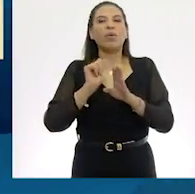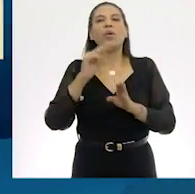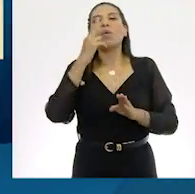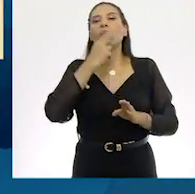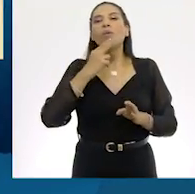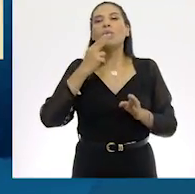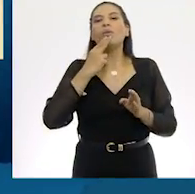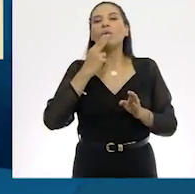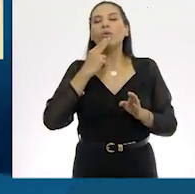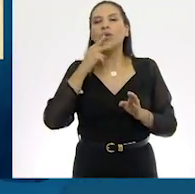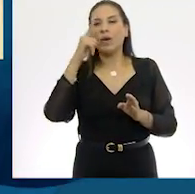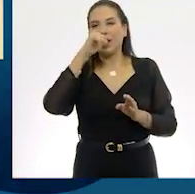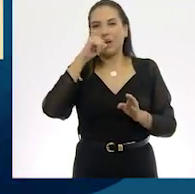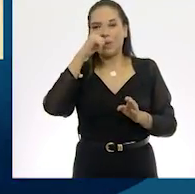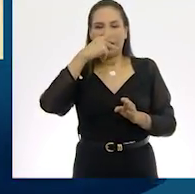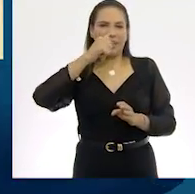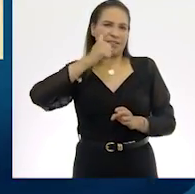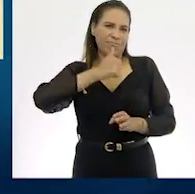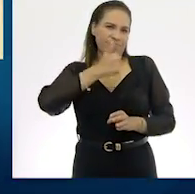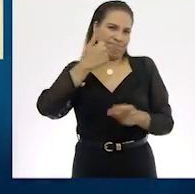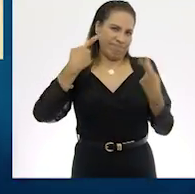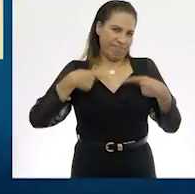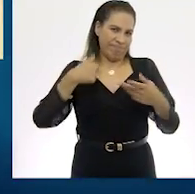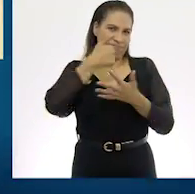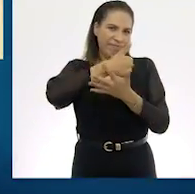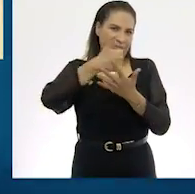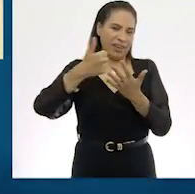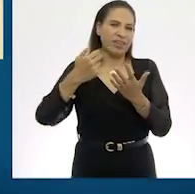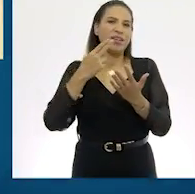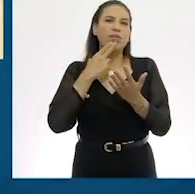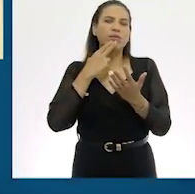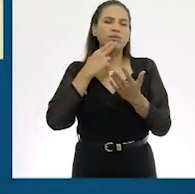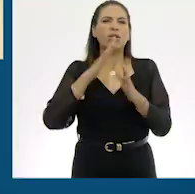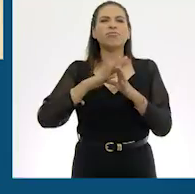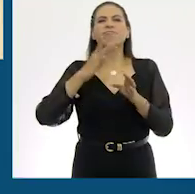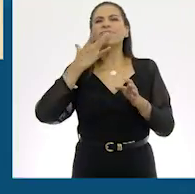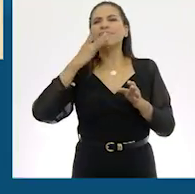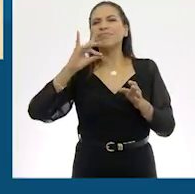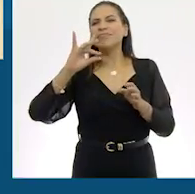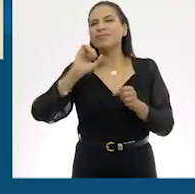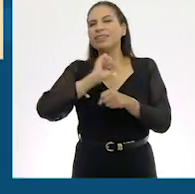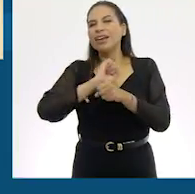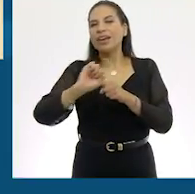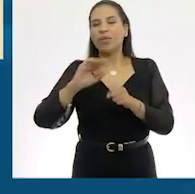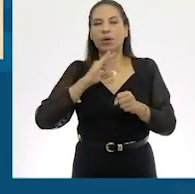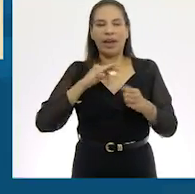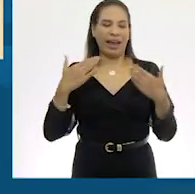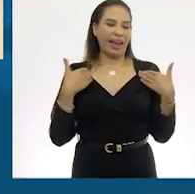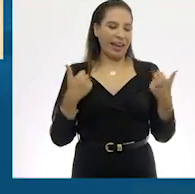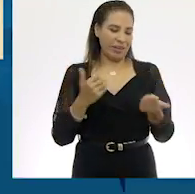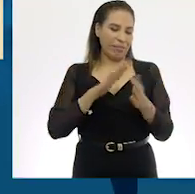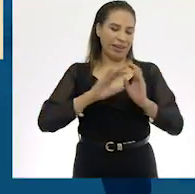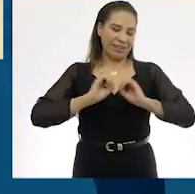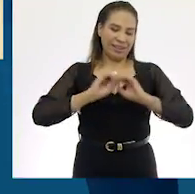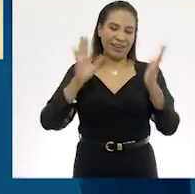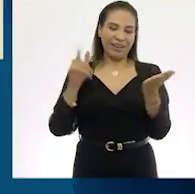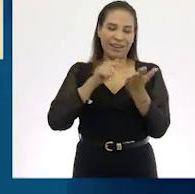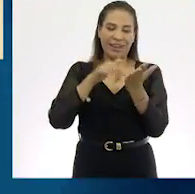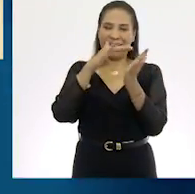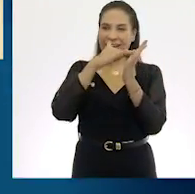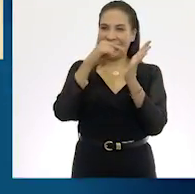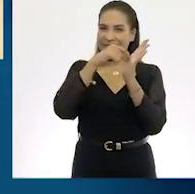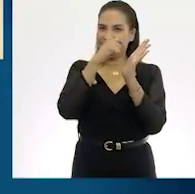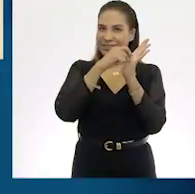lenguaje propio del individuo. Se basa en el uso de palabras sencillas con el fin de lograr una mejor comprensión del texto